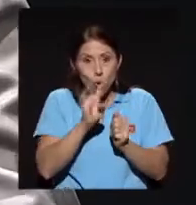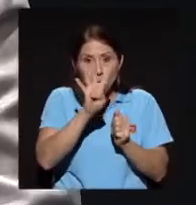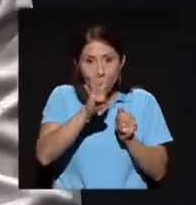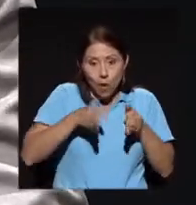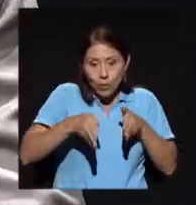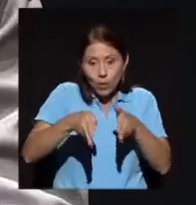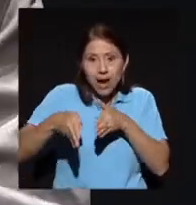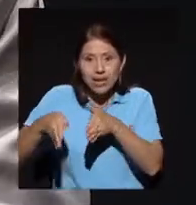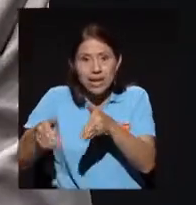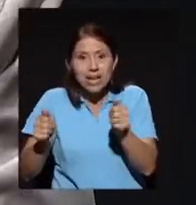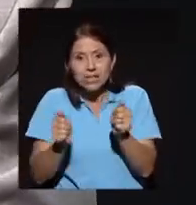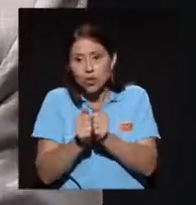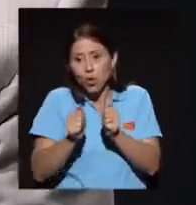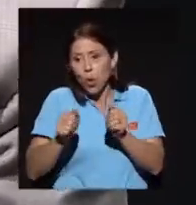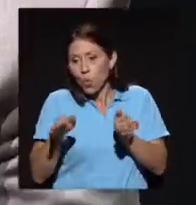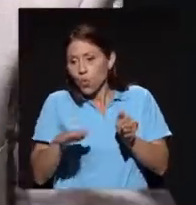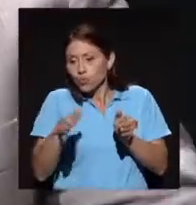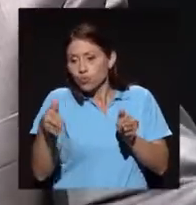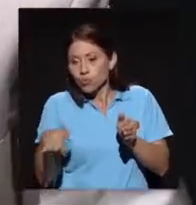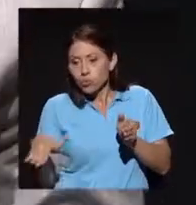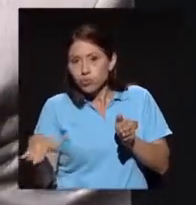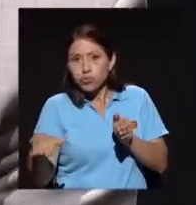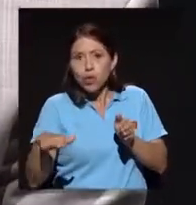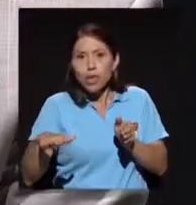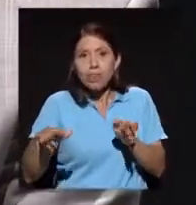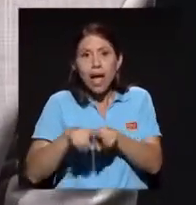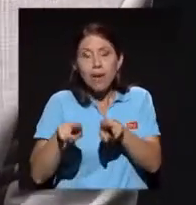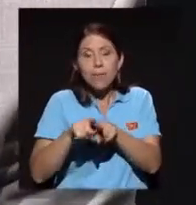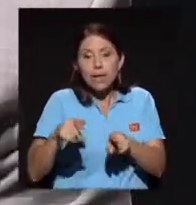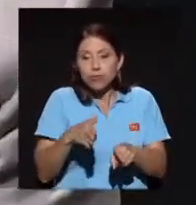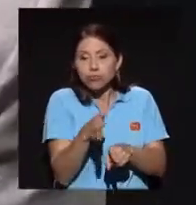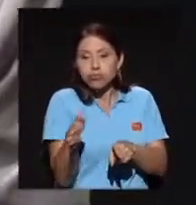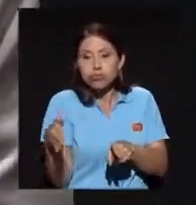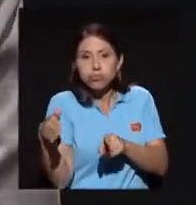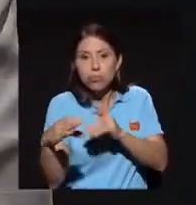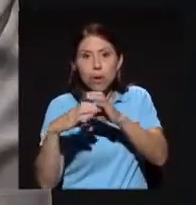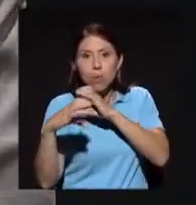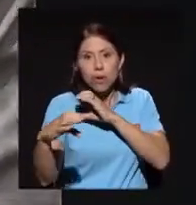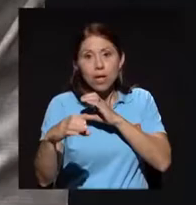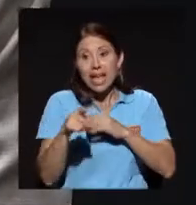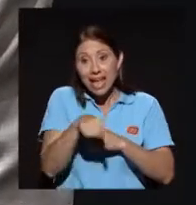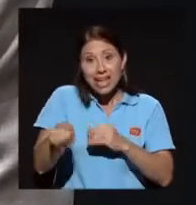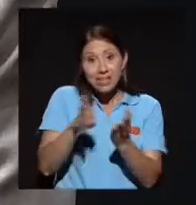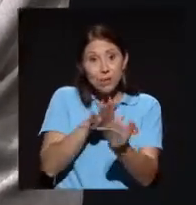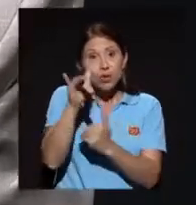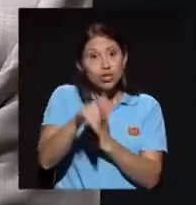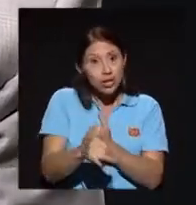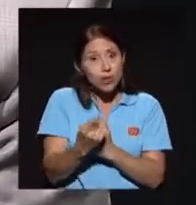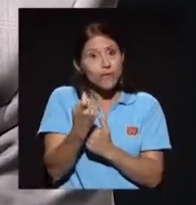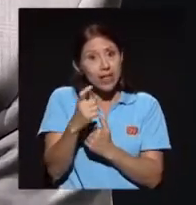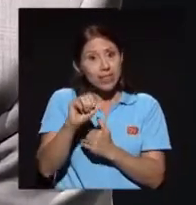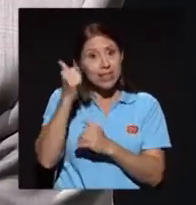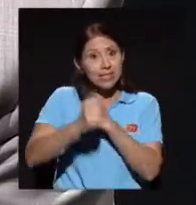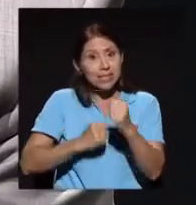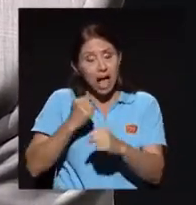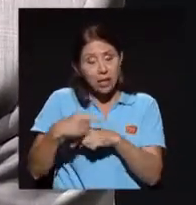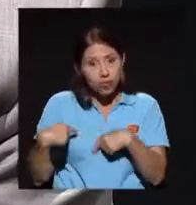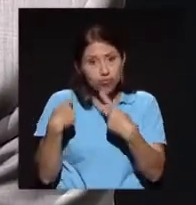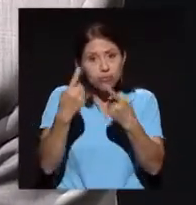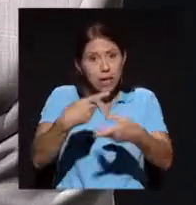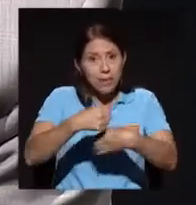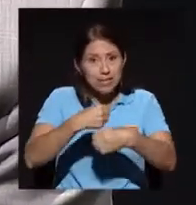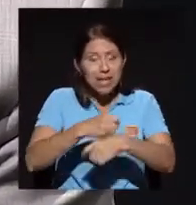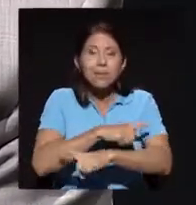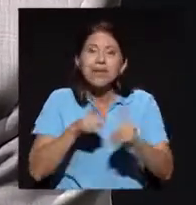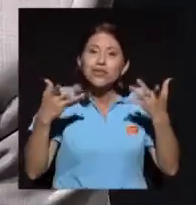espaldones con bahías de autobús y esto es uno de esos proyectos que nos va a tomar diez años construir y lo sabemos pero ya está el acuerdo